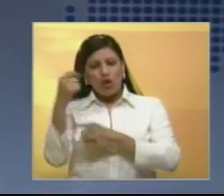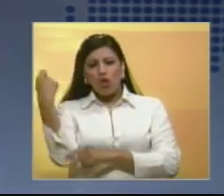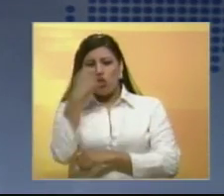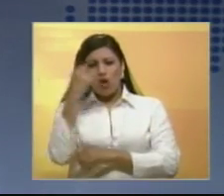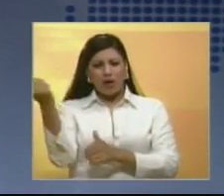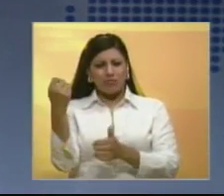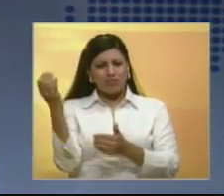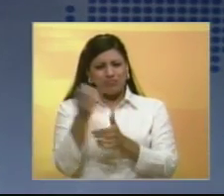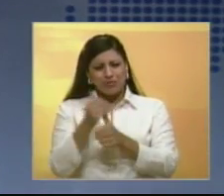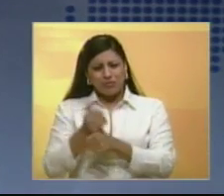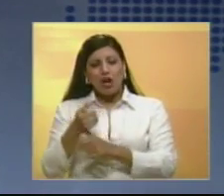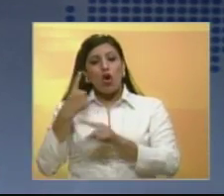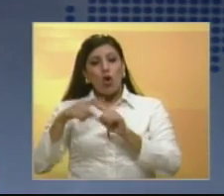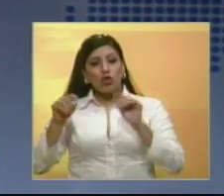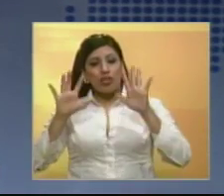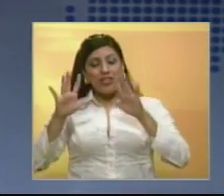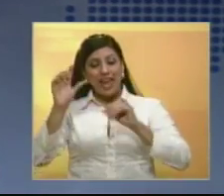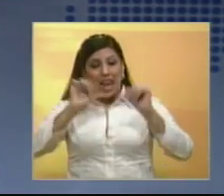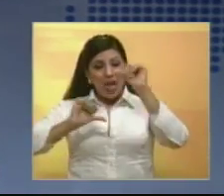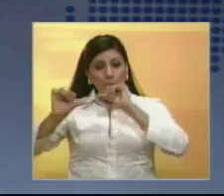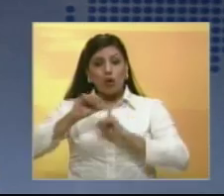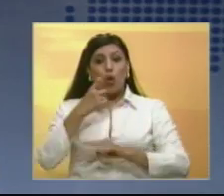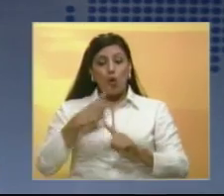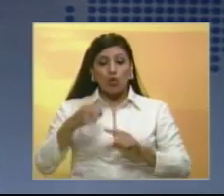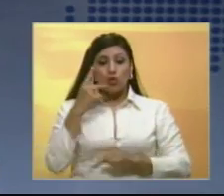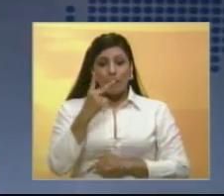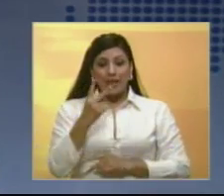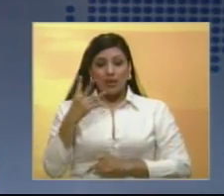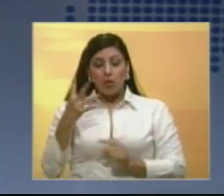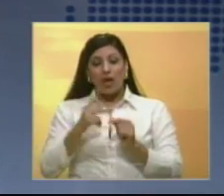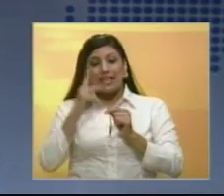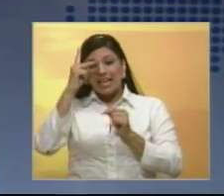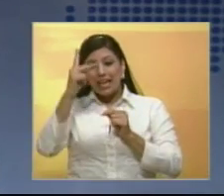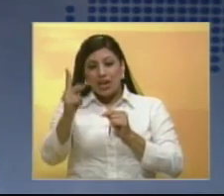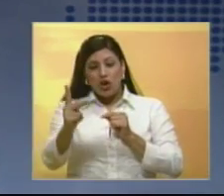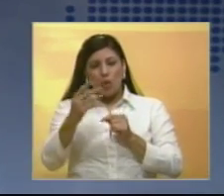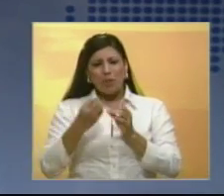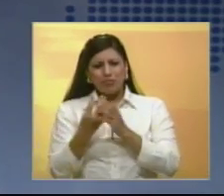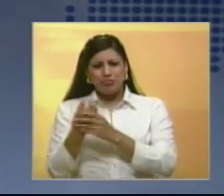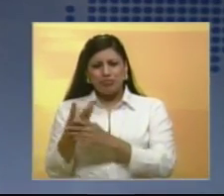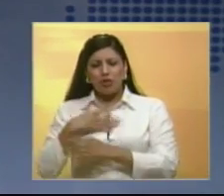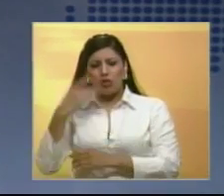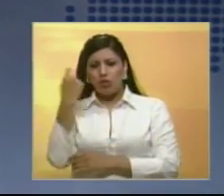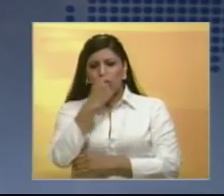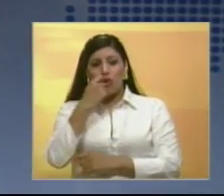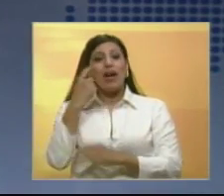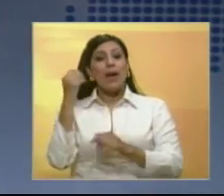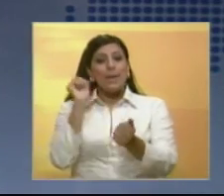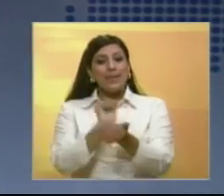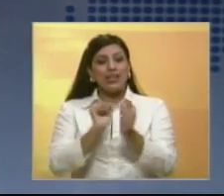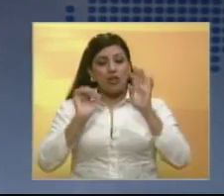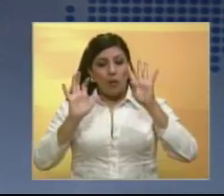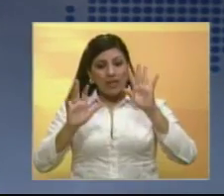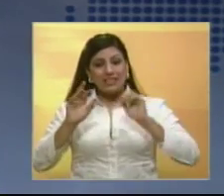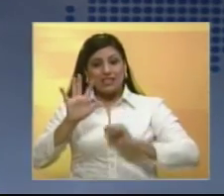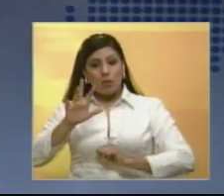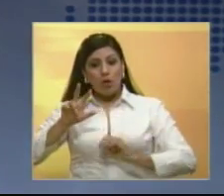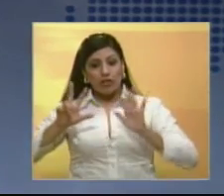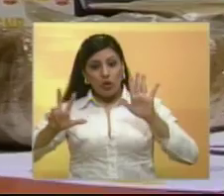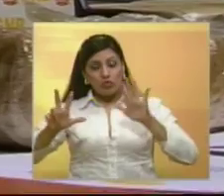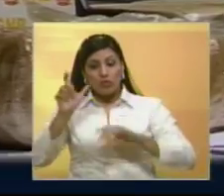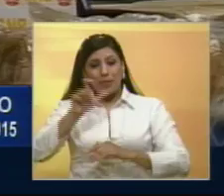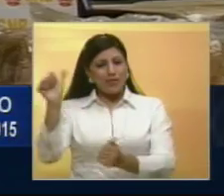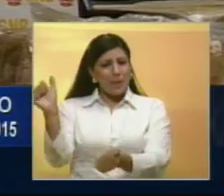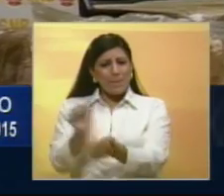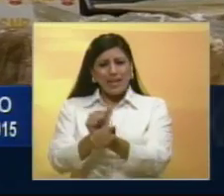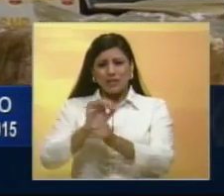10 laboratorios, 24.5 hectáreas de cultivos y detuvieron a 958 personas por tráfico de drogas.